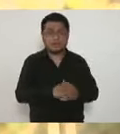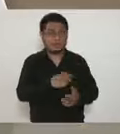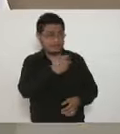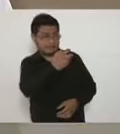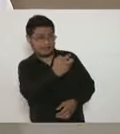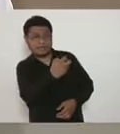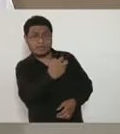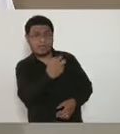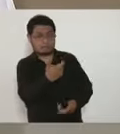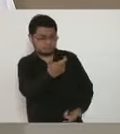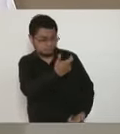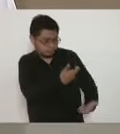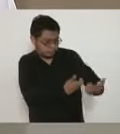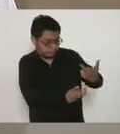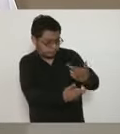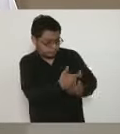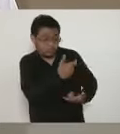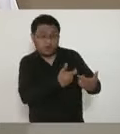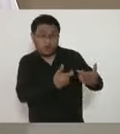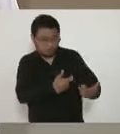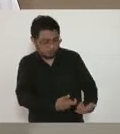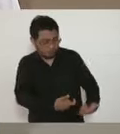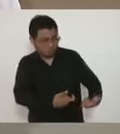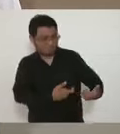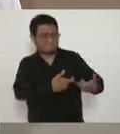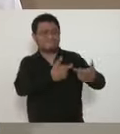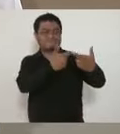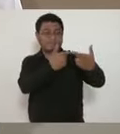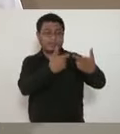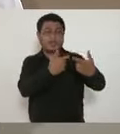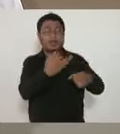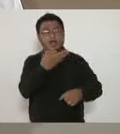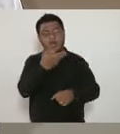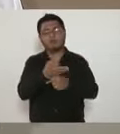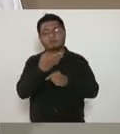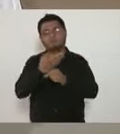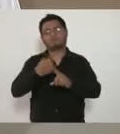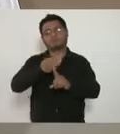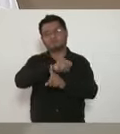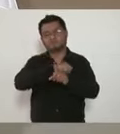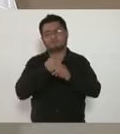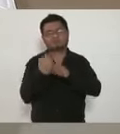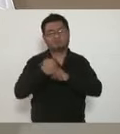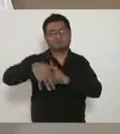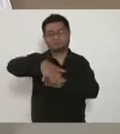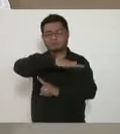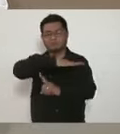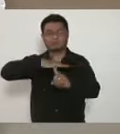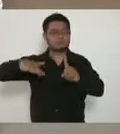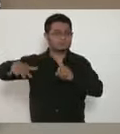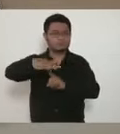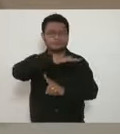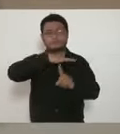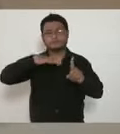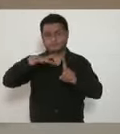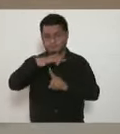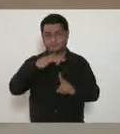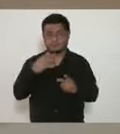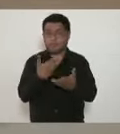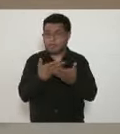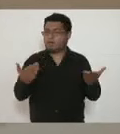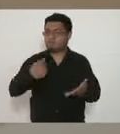reactiva la economía, sobre todo en esta circunstancia difícil que se